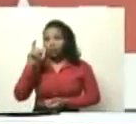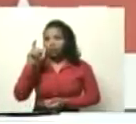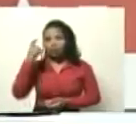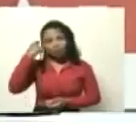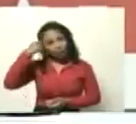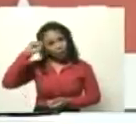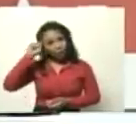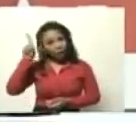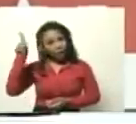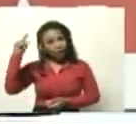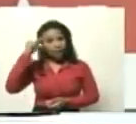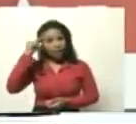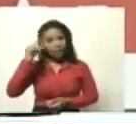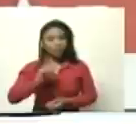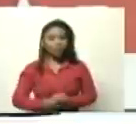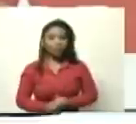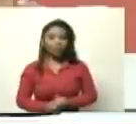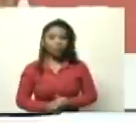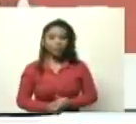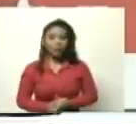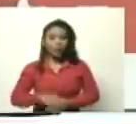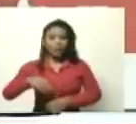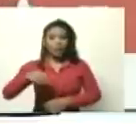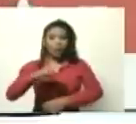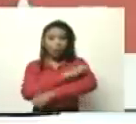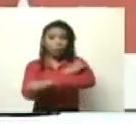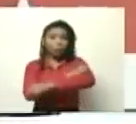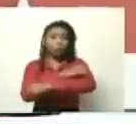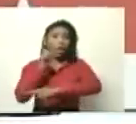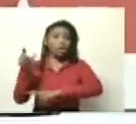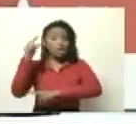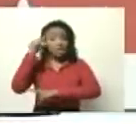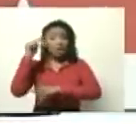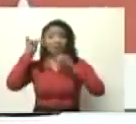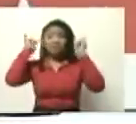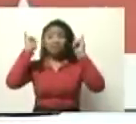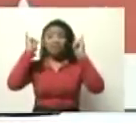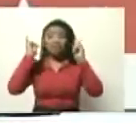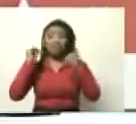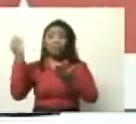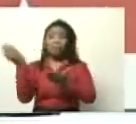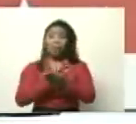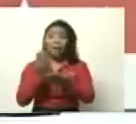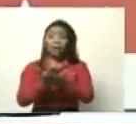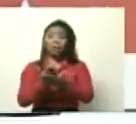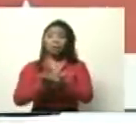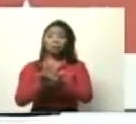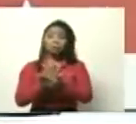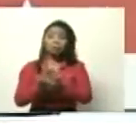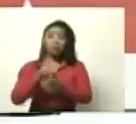de recordar esa fecha. La derecha, me imagino que ese es el día del Festival del Plátano del Cambur.